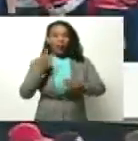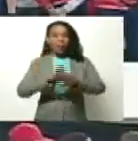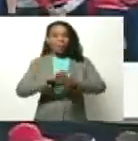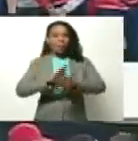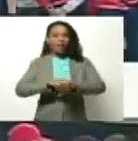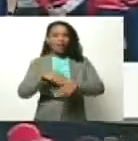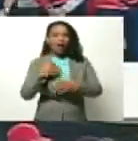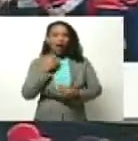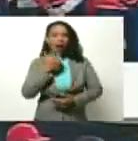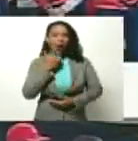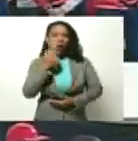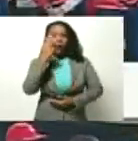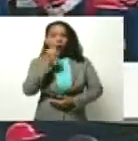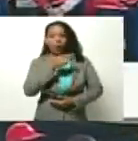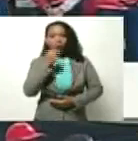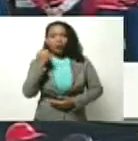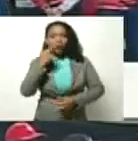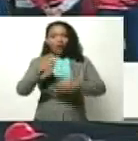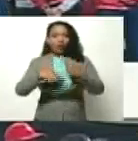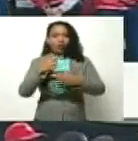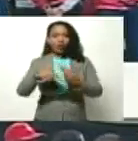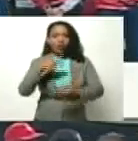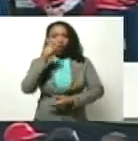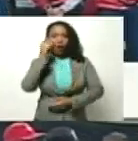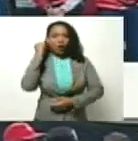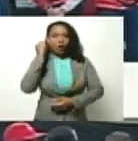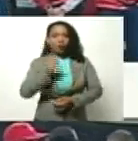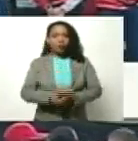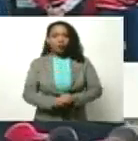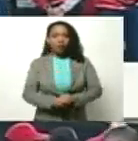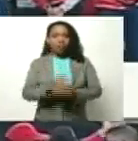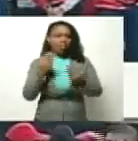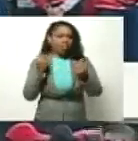puede comprometer un revolucionario una Revolucionaria dinero